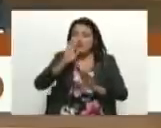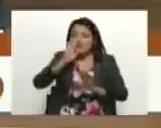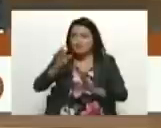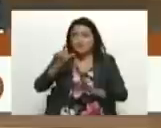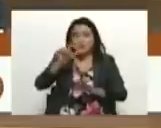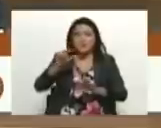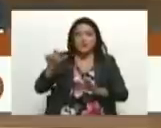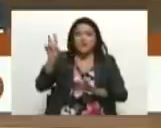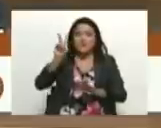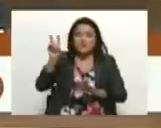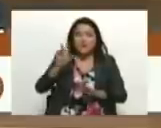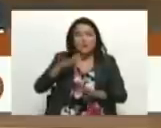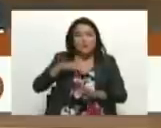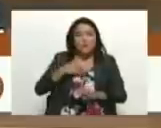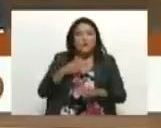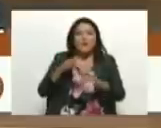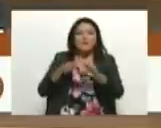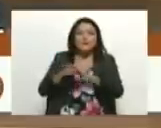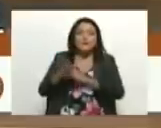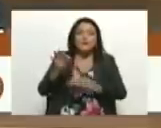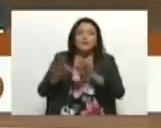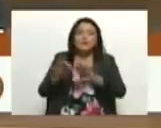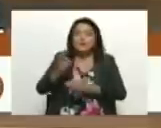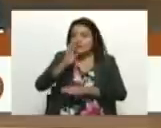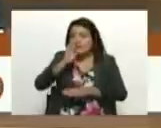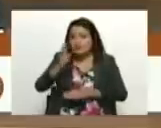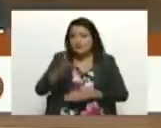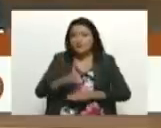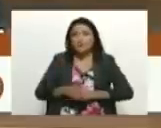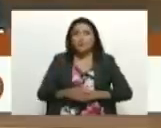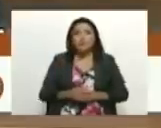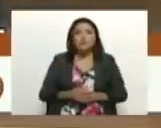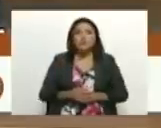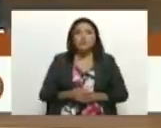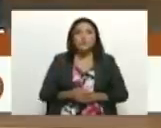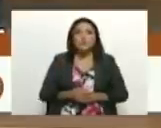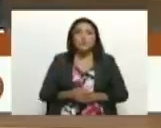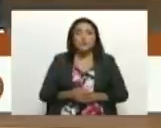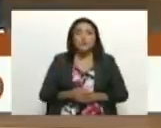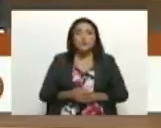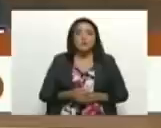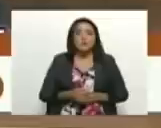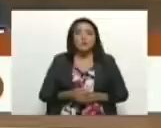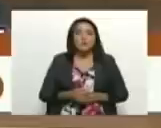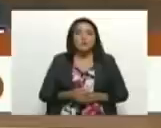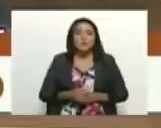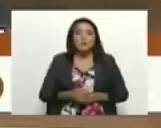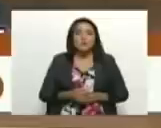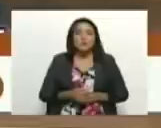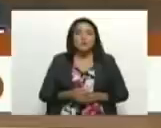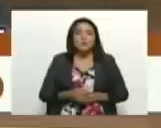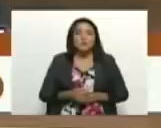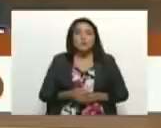permitir resarcir al pueblo de Venezuela lo robado,